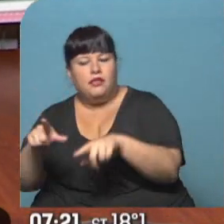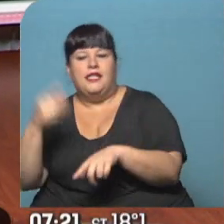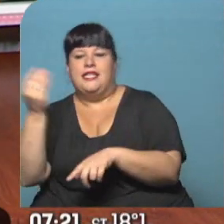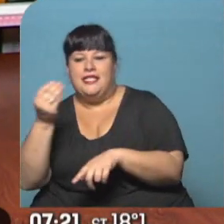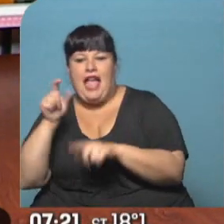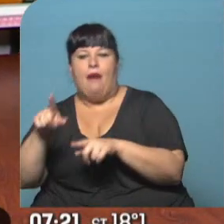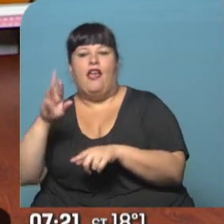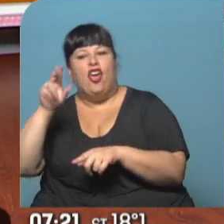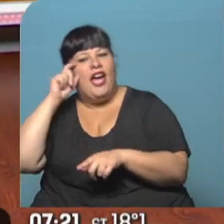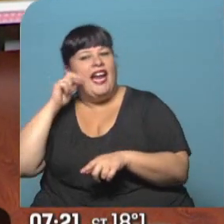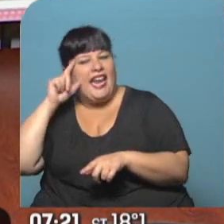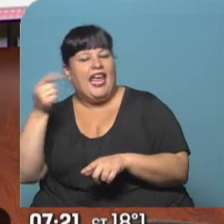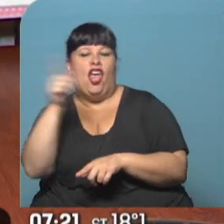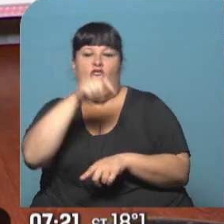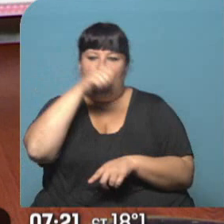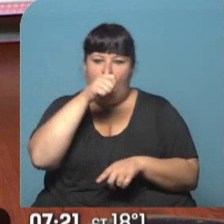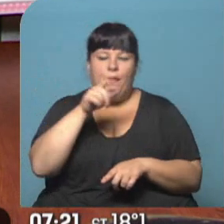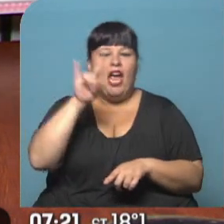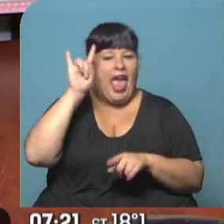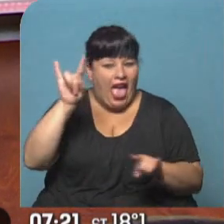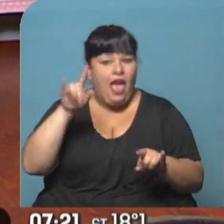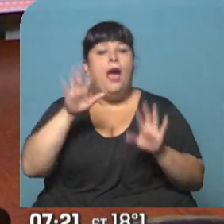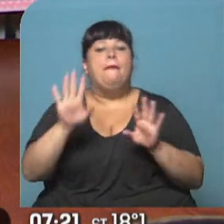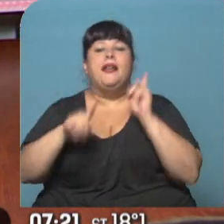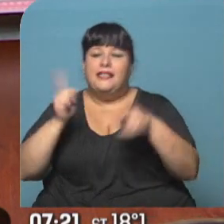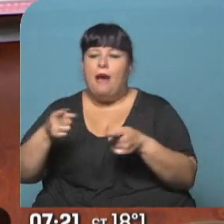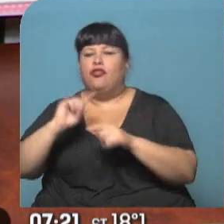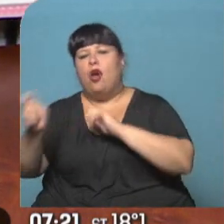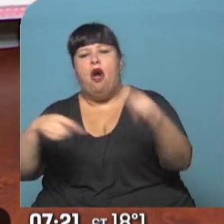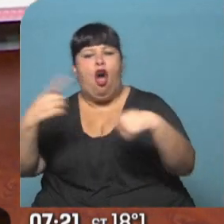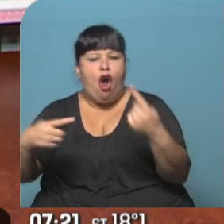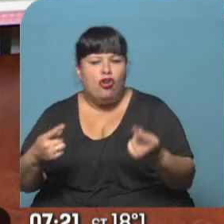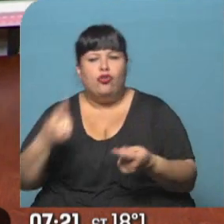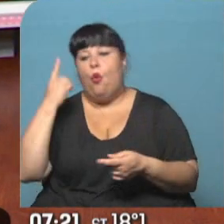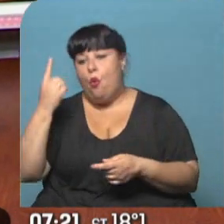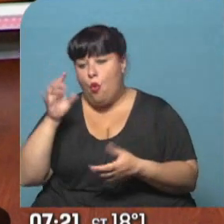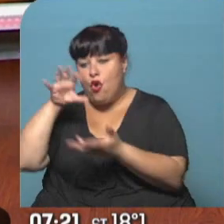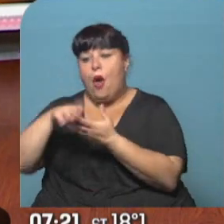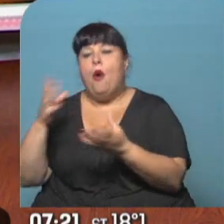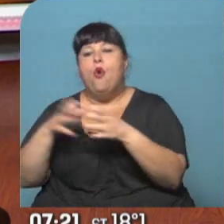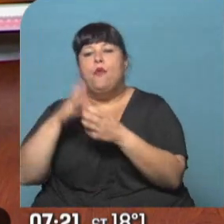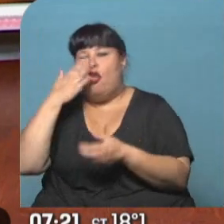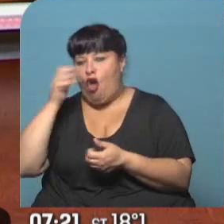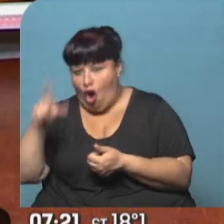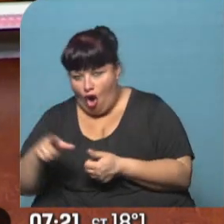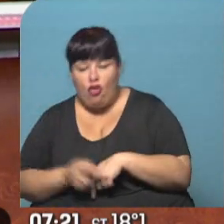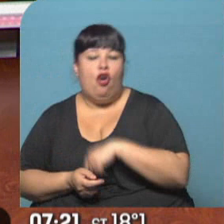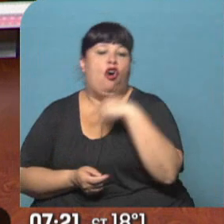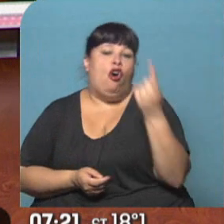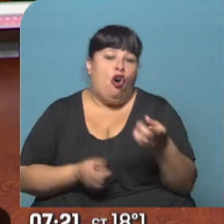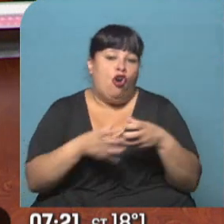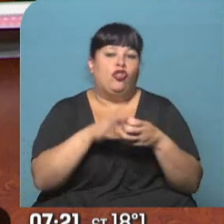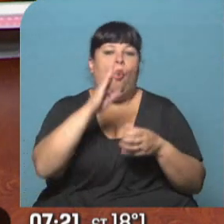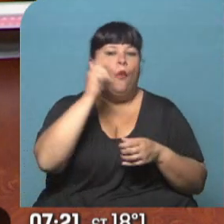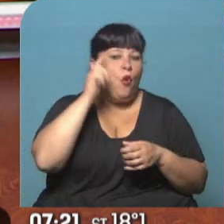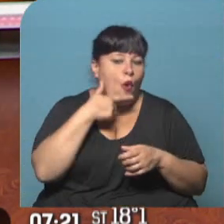Sábado dedicado al reggae, domingo dedicado al heavy metal. Pero además va a haber escenarios alternativos, como uno que va a estar dedicado a bandas cordobesas, otro al